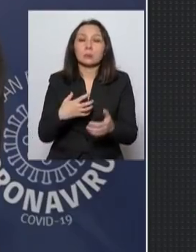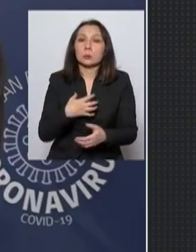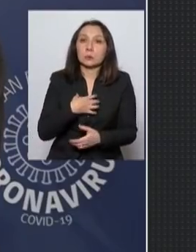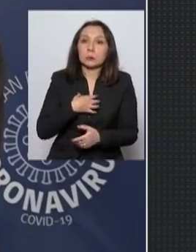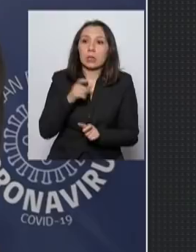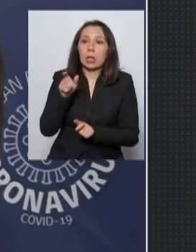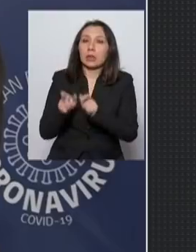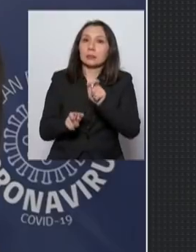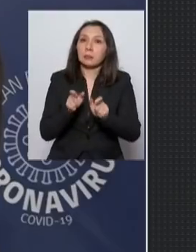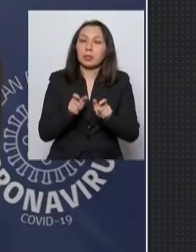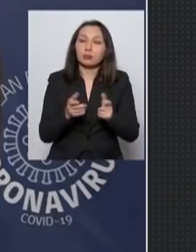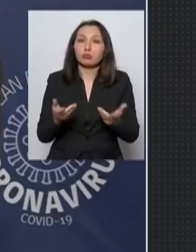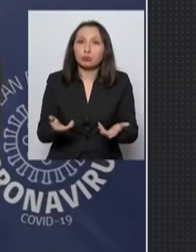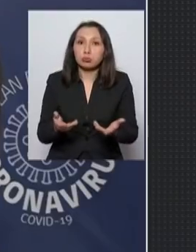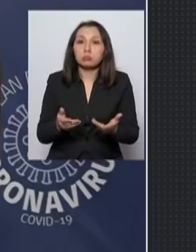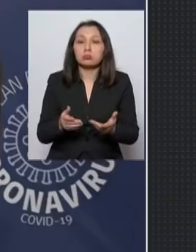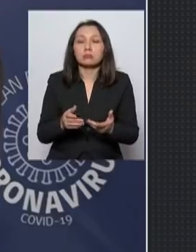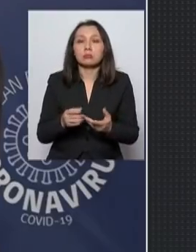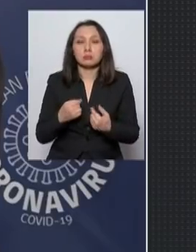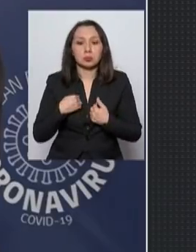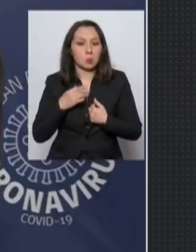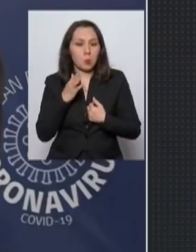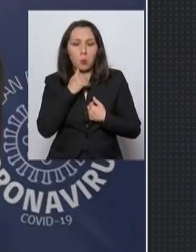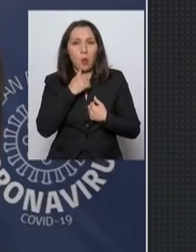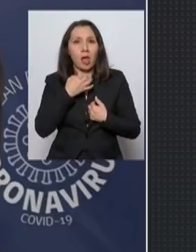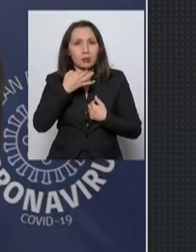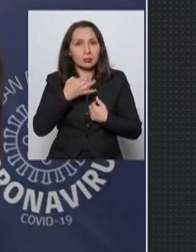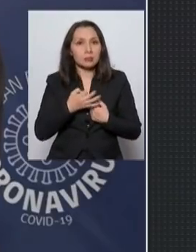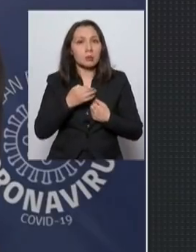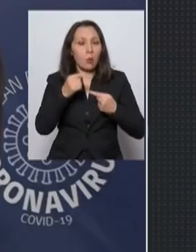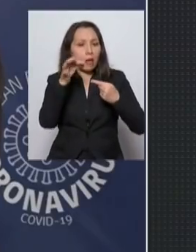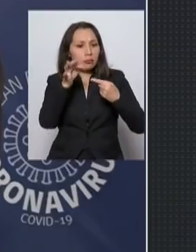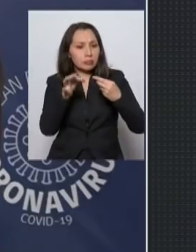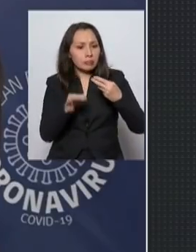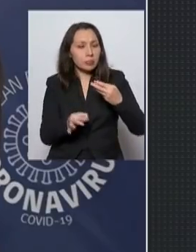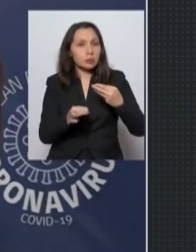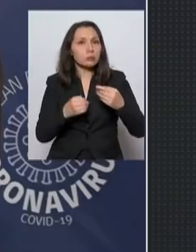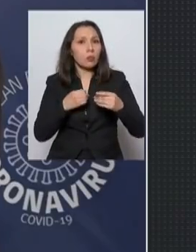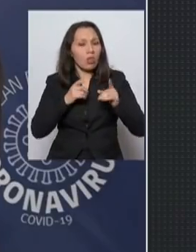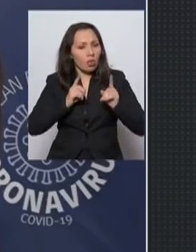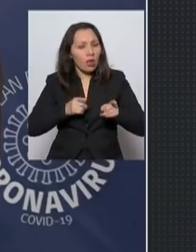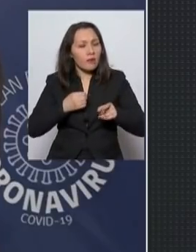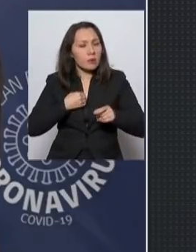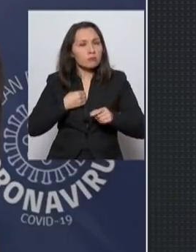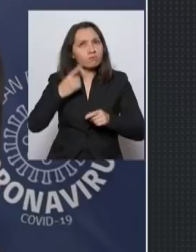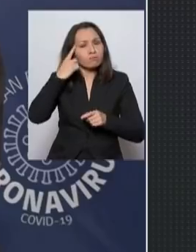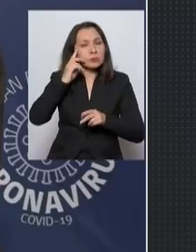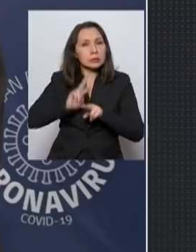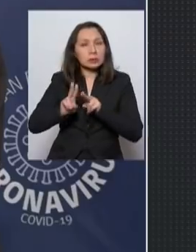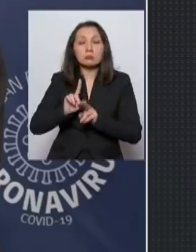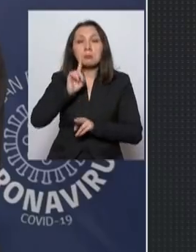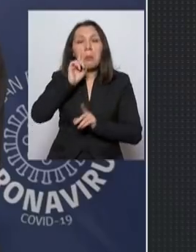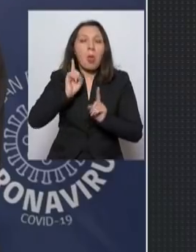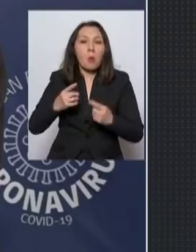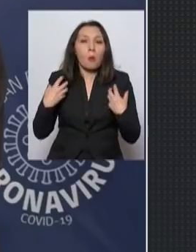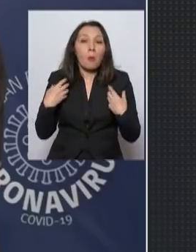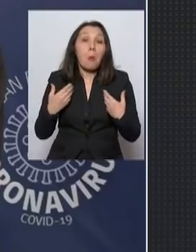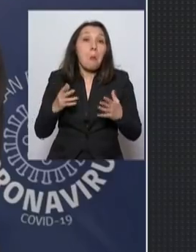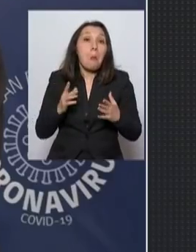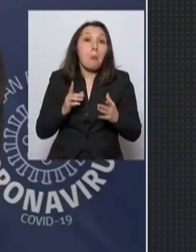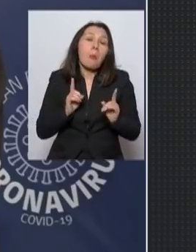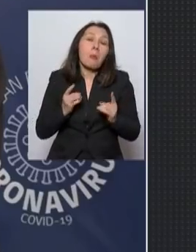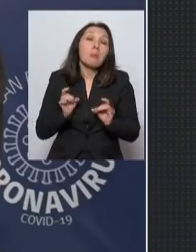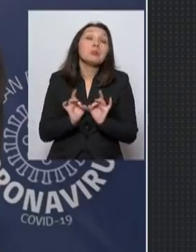de las personas, personas que no cumplen con los criterios para hacerse un PCR, lo han hecho. Y